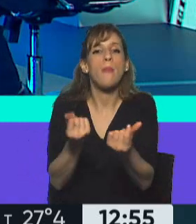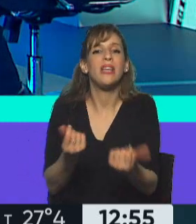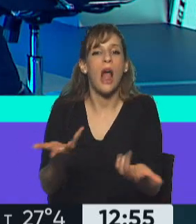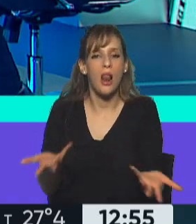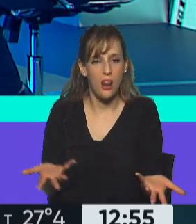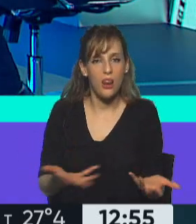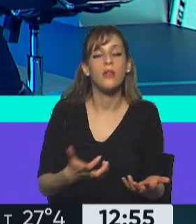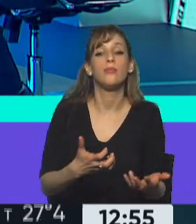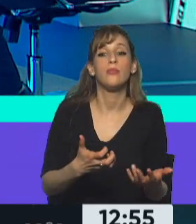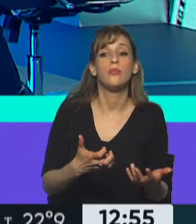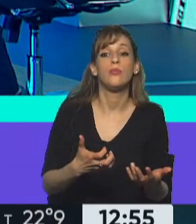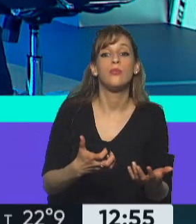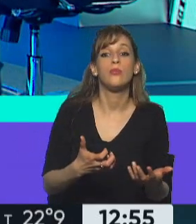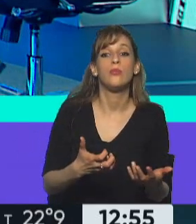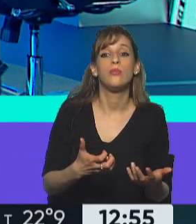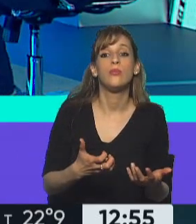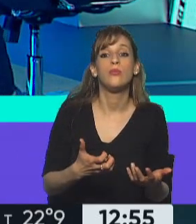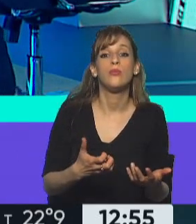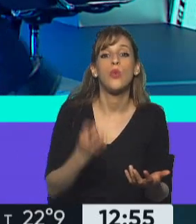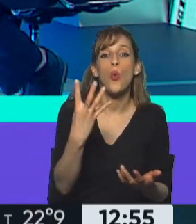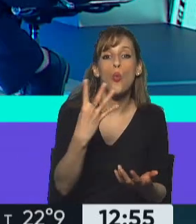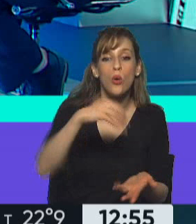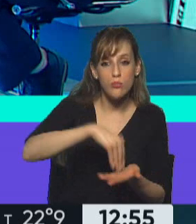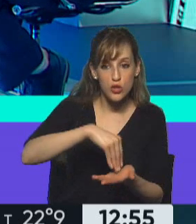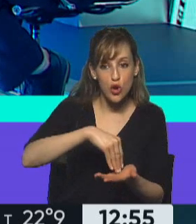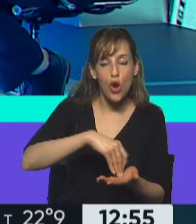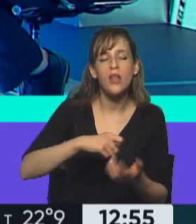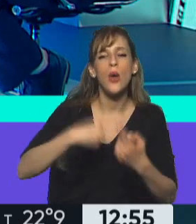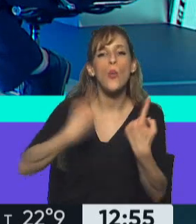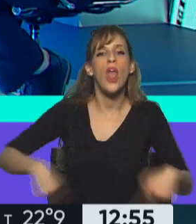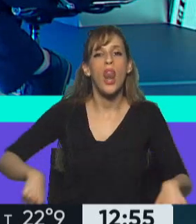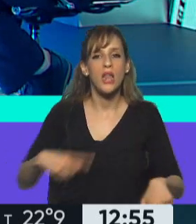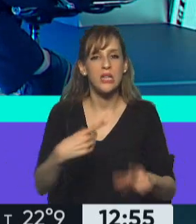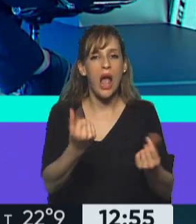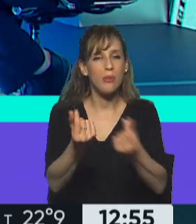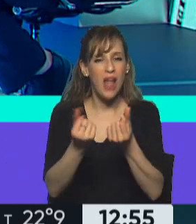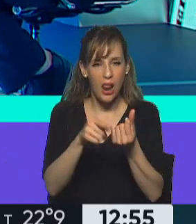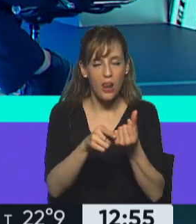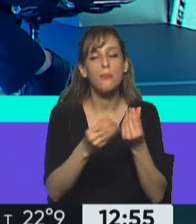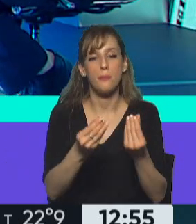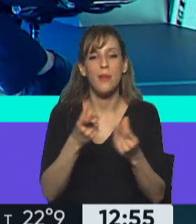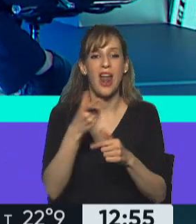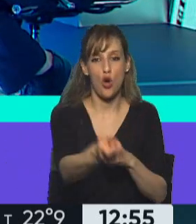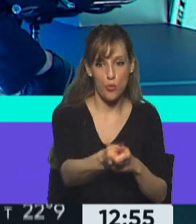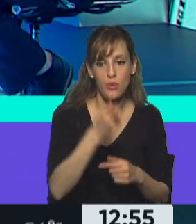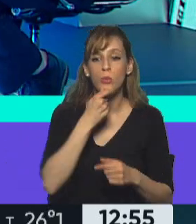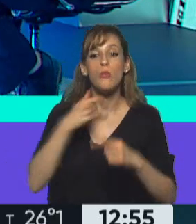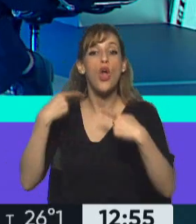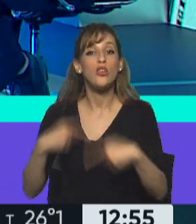3 de cada 4 millones de bienes de capital que se utilizan para este tipo de compras. Si hablamos del caso de